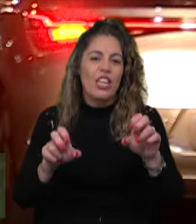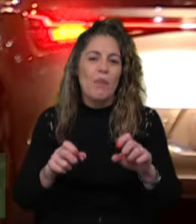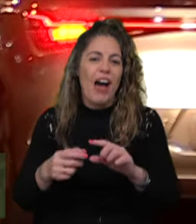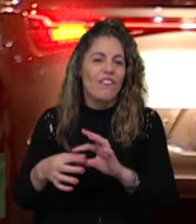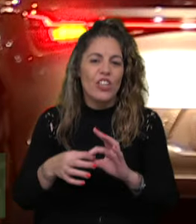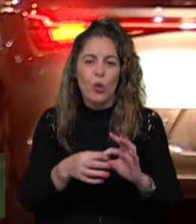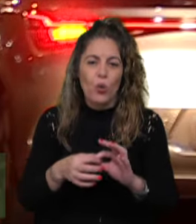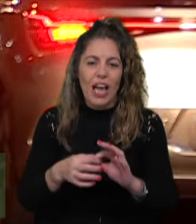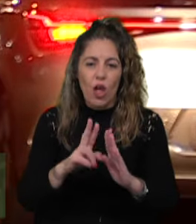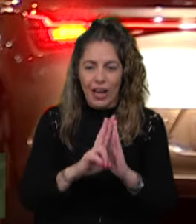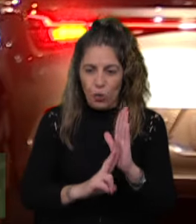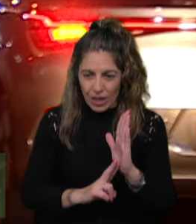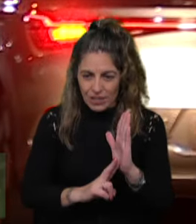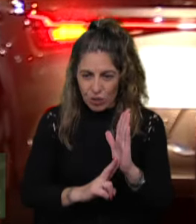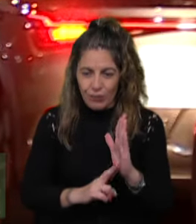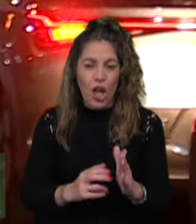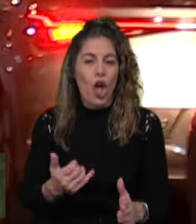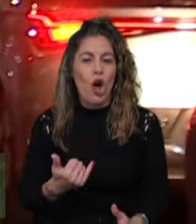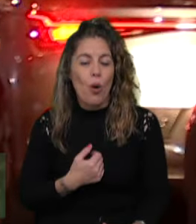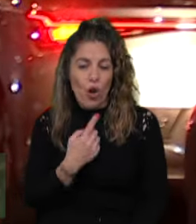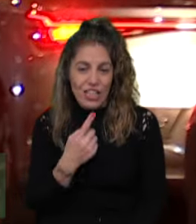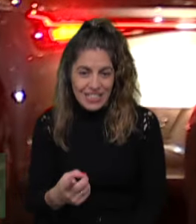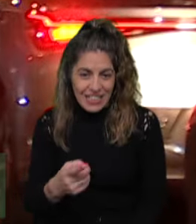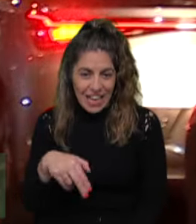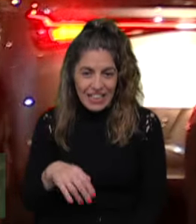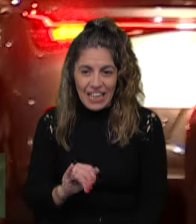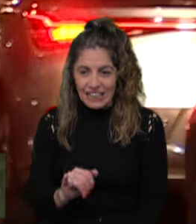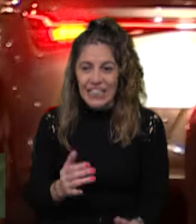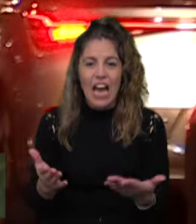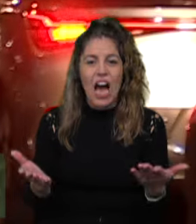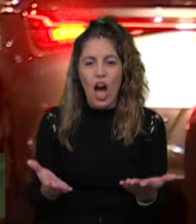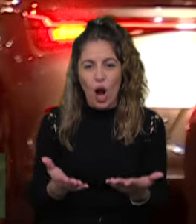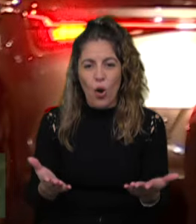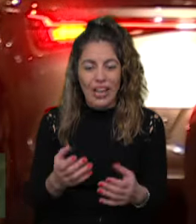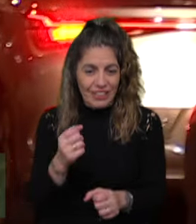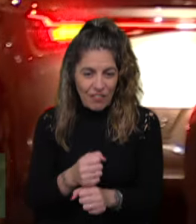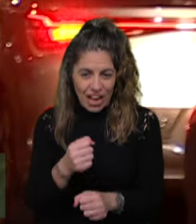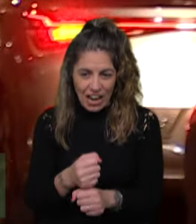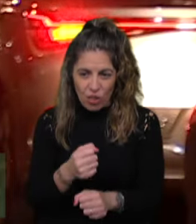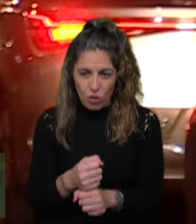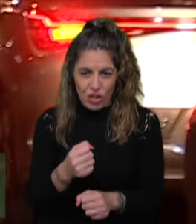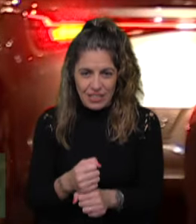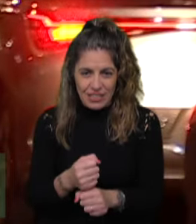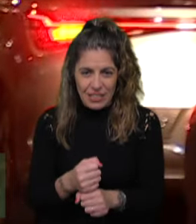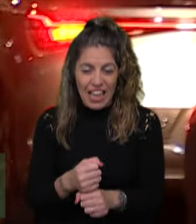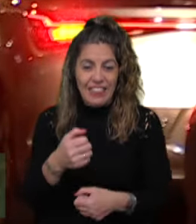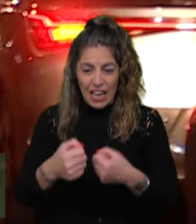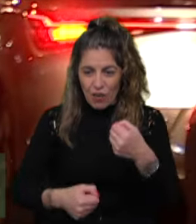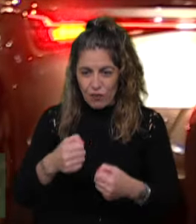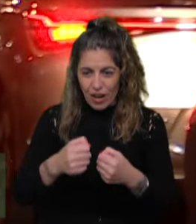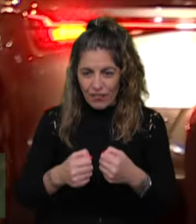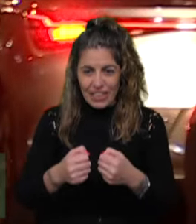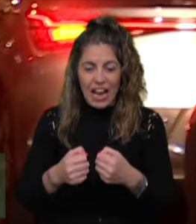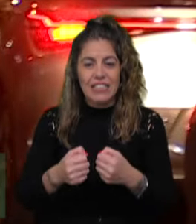a la regulación. Como mencionaba Nati, están en estos momentos trabajadoras y trabajadores de las Fábricas Nacionales